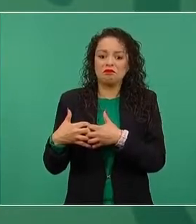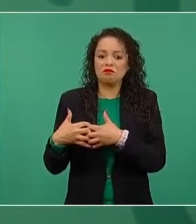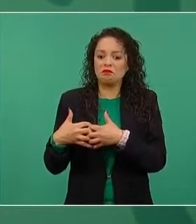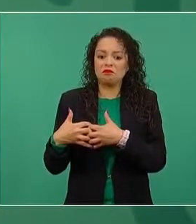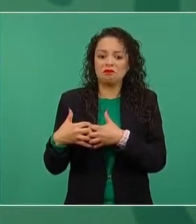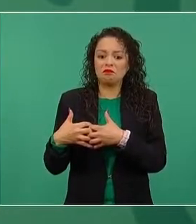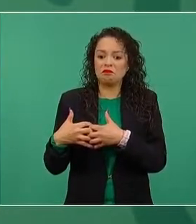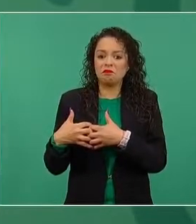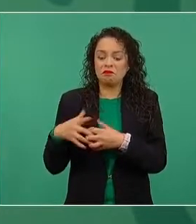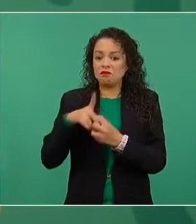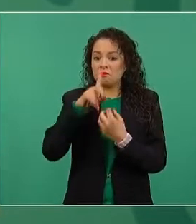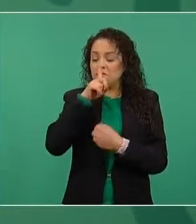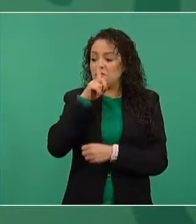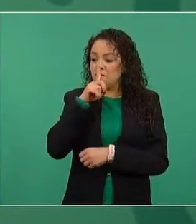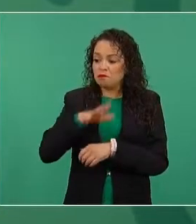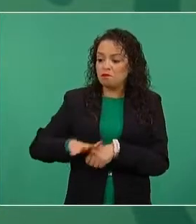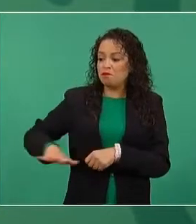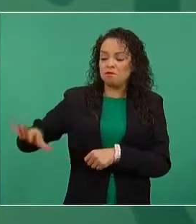el complejo.